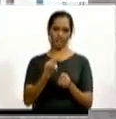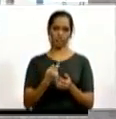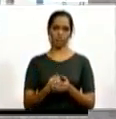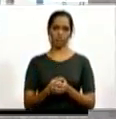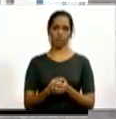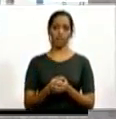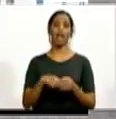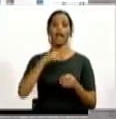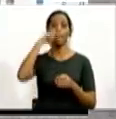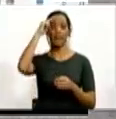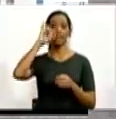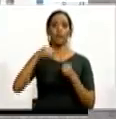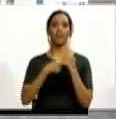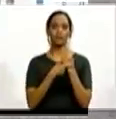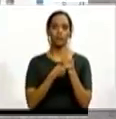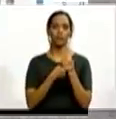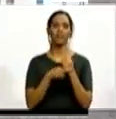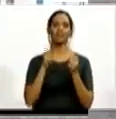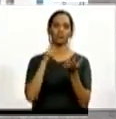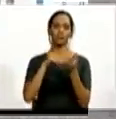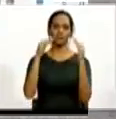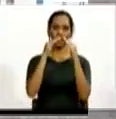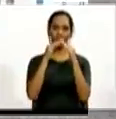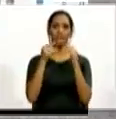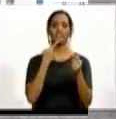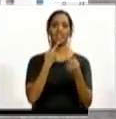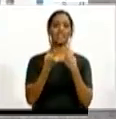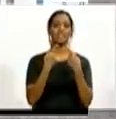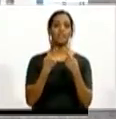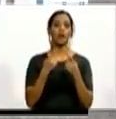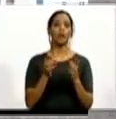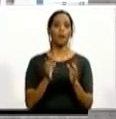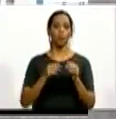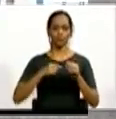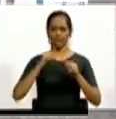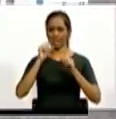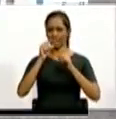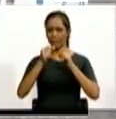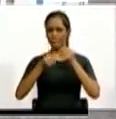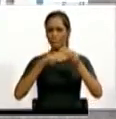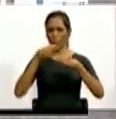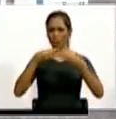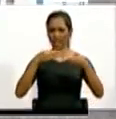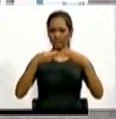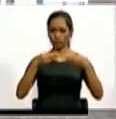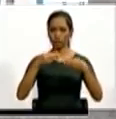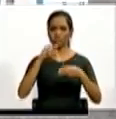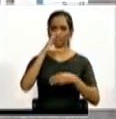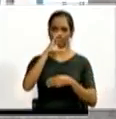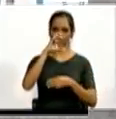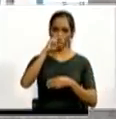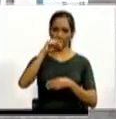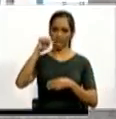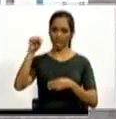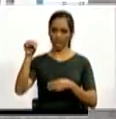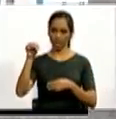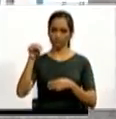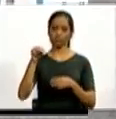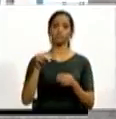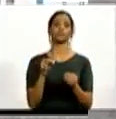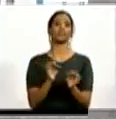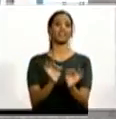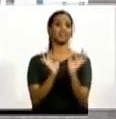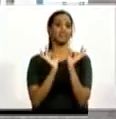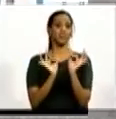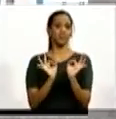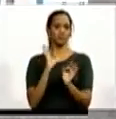El padre de Juan Guaidó estuvo en ese castillo y se dicen otras cosas en esa publicación de CNN. Pero fundamentalmente se